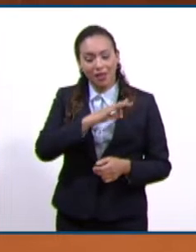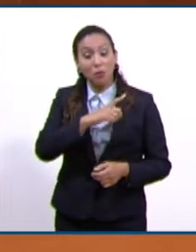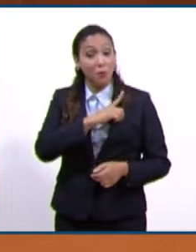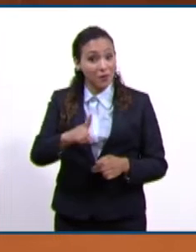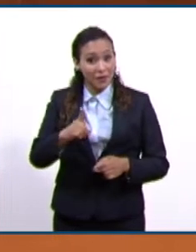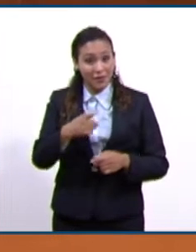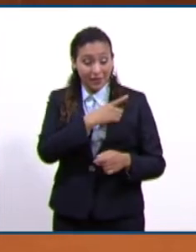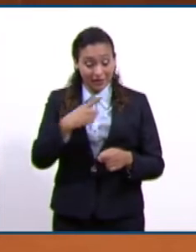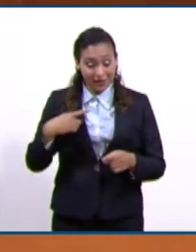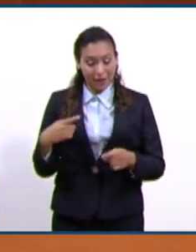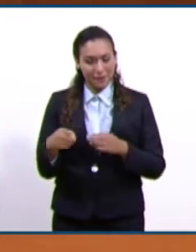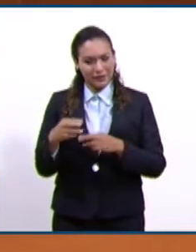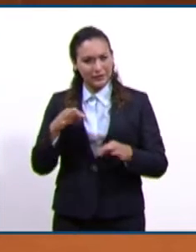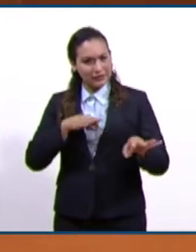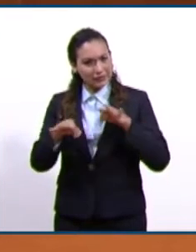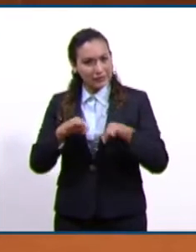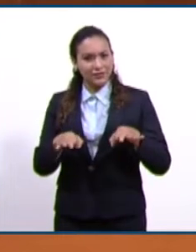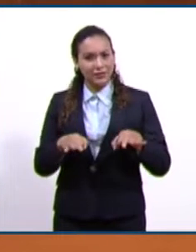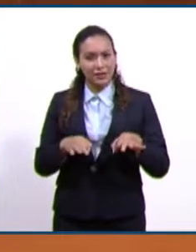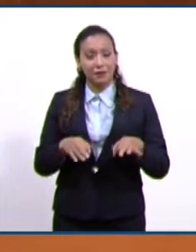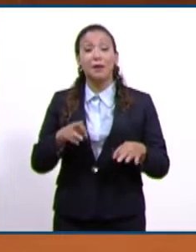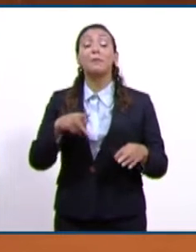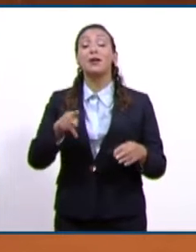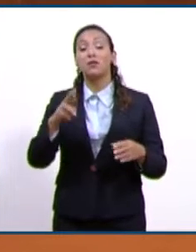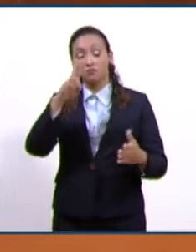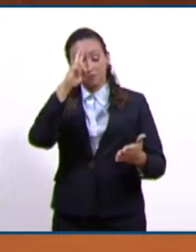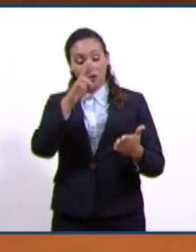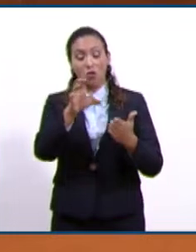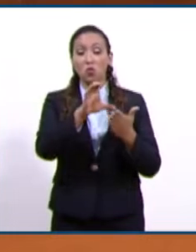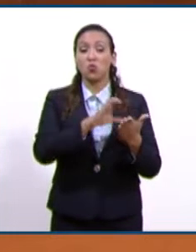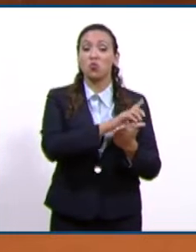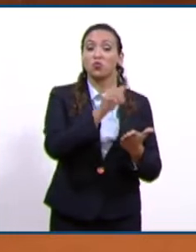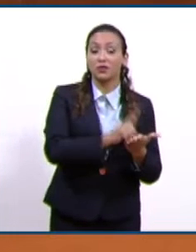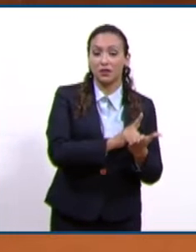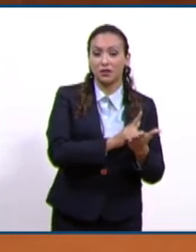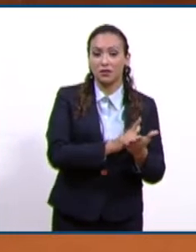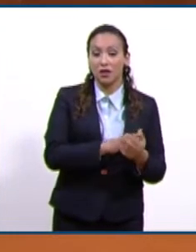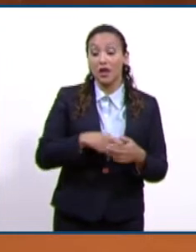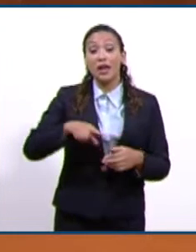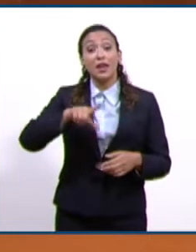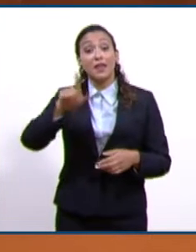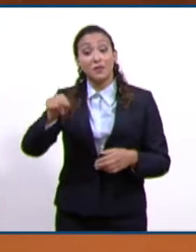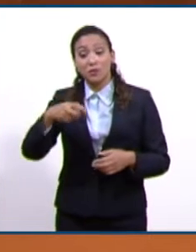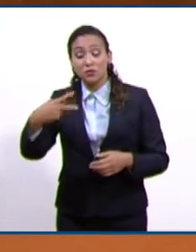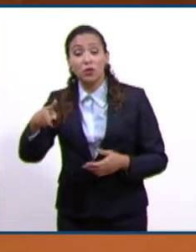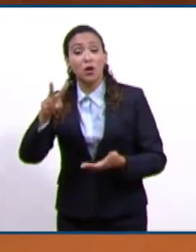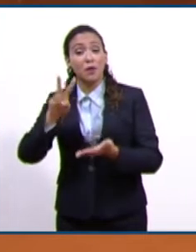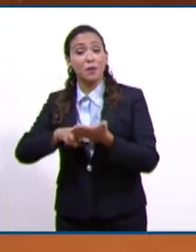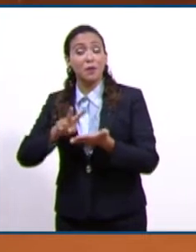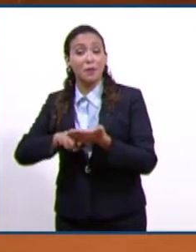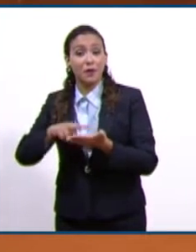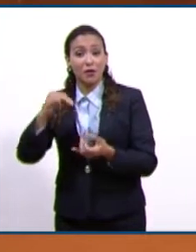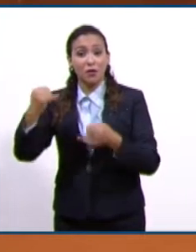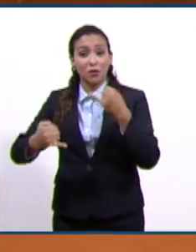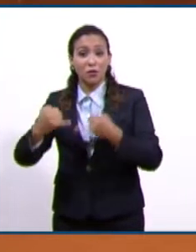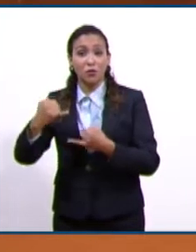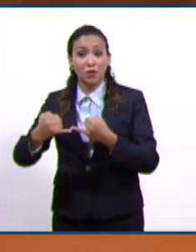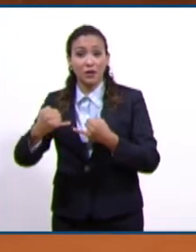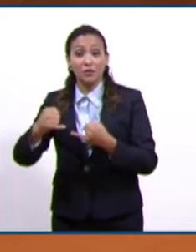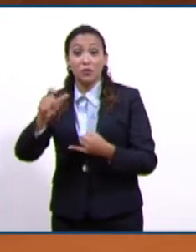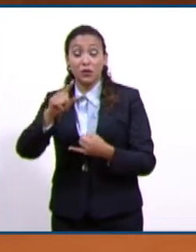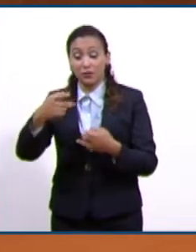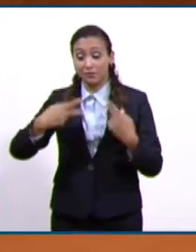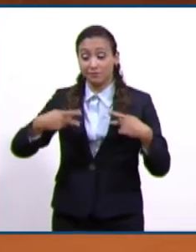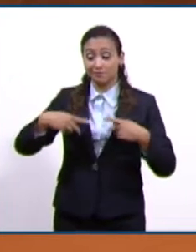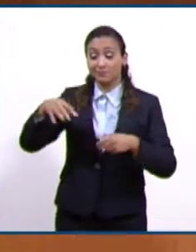resolver solo conforme a la Constitución. Dejarán de ser jueces y se convertirán en políticos.